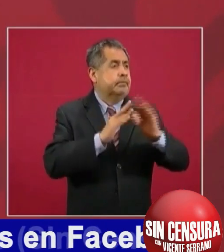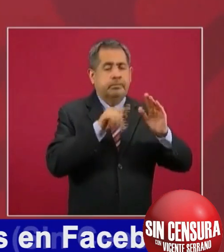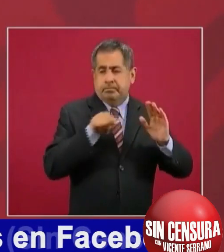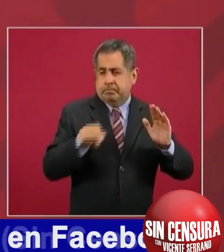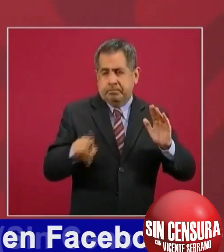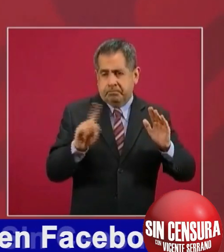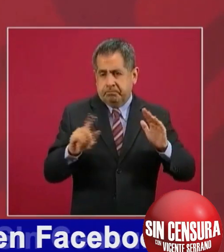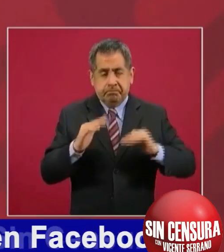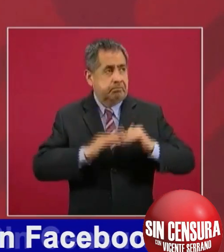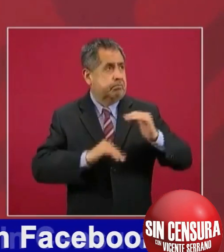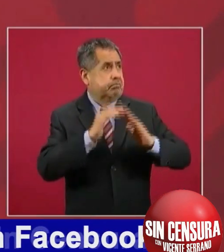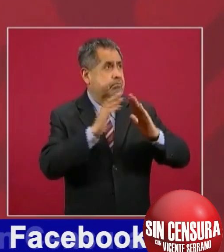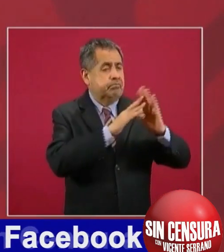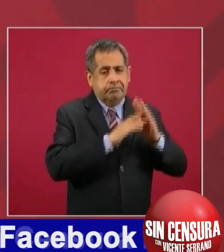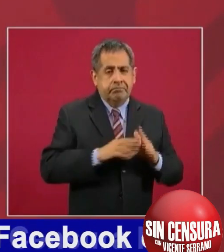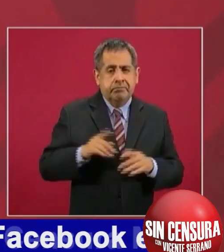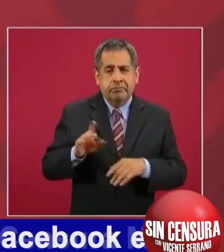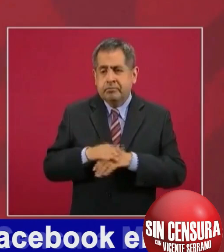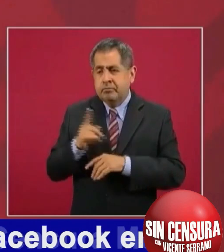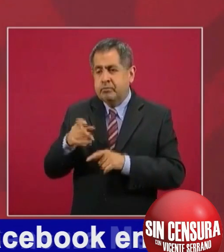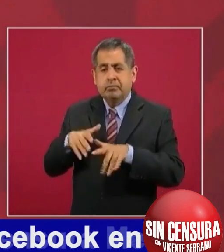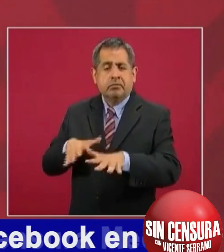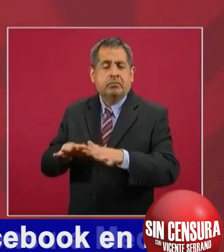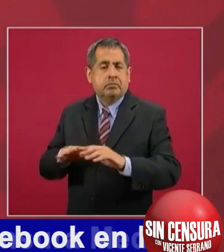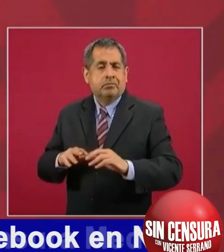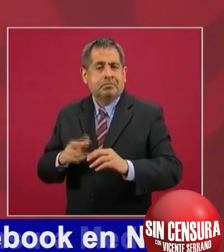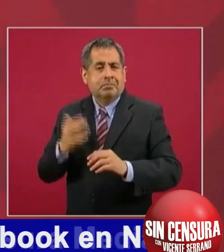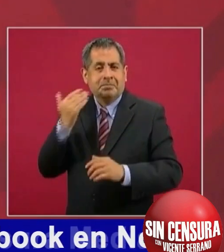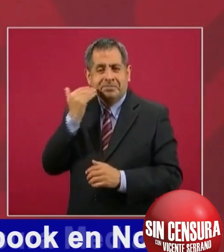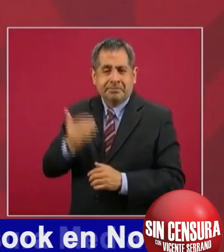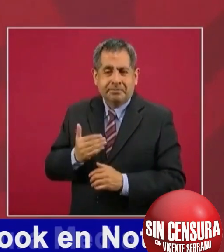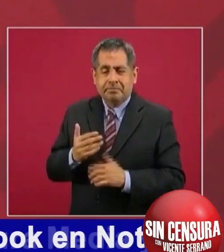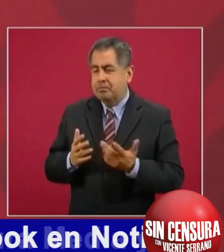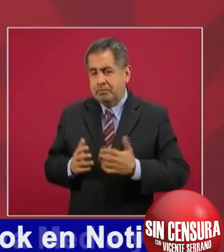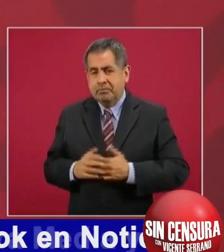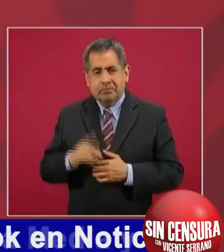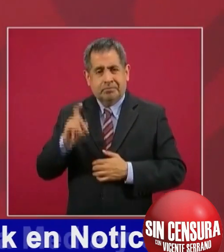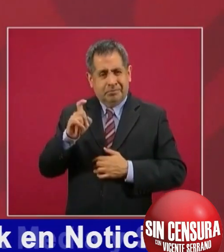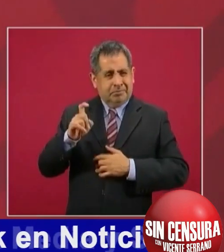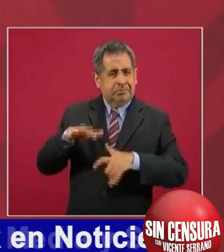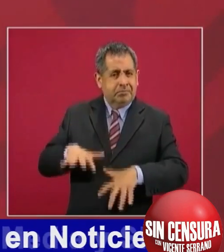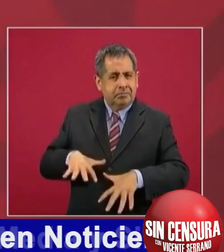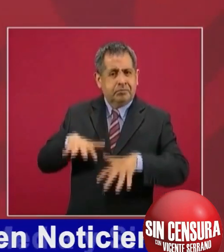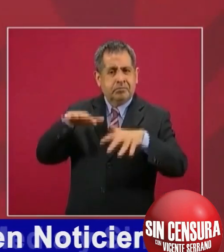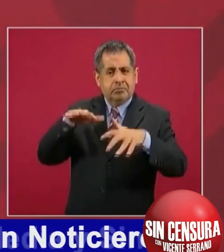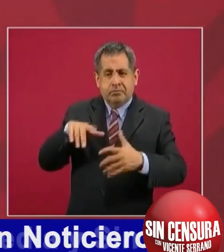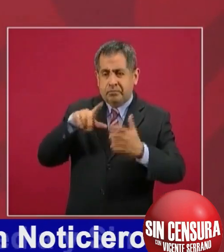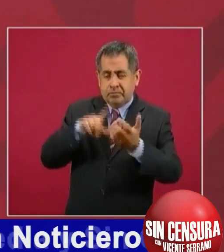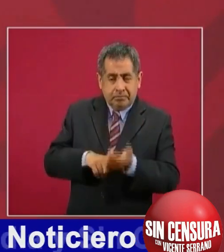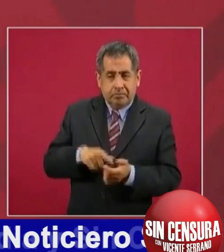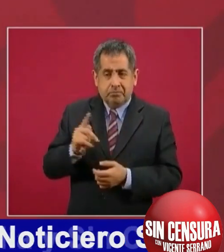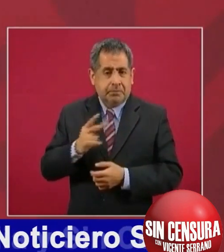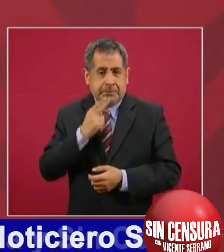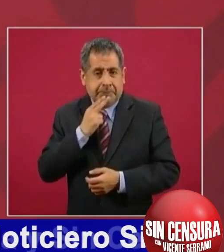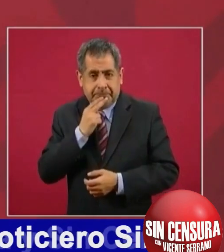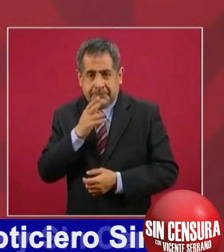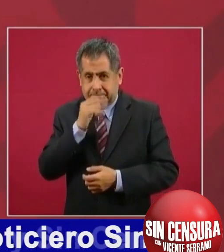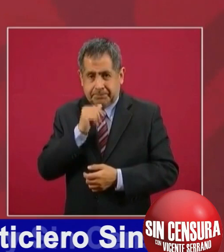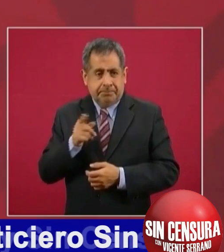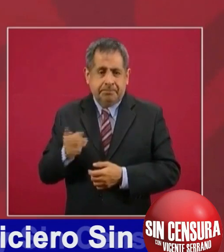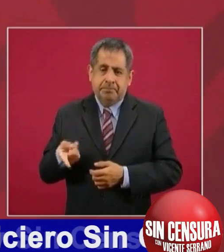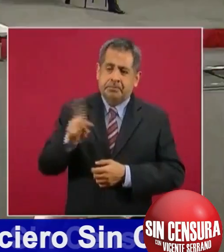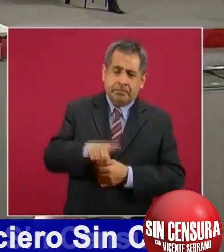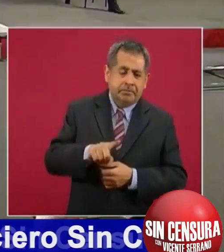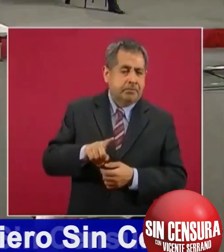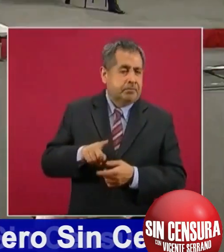se afectan los sistemas de agua, o sea, hay mucha agua, pero al mismo tiempo se destruyen